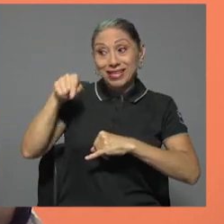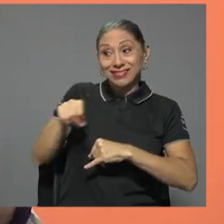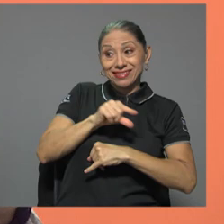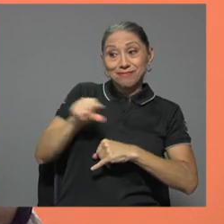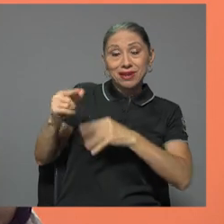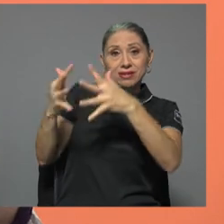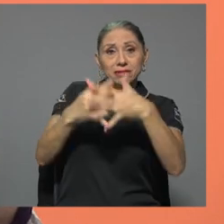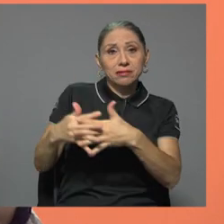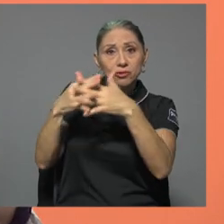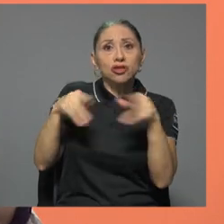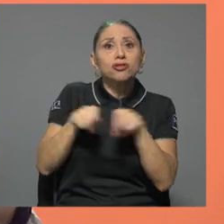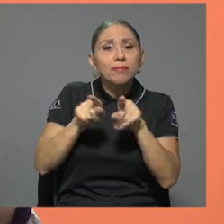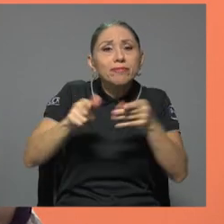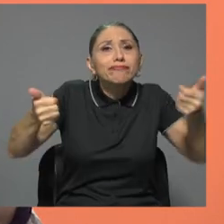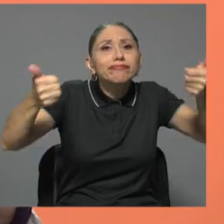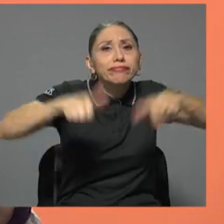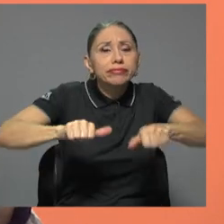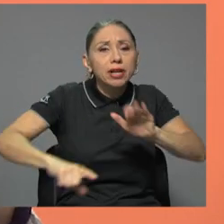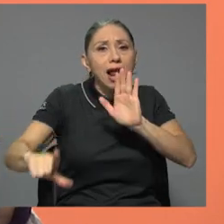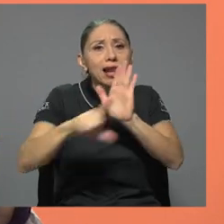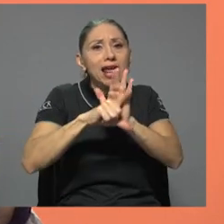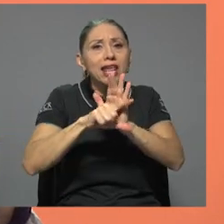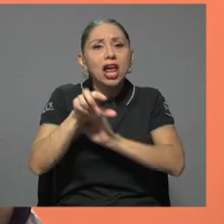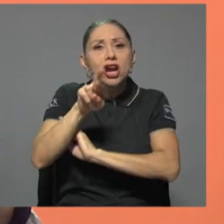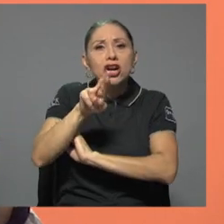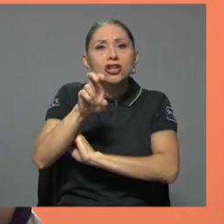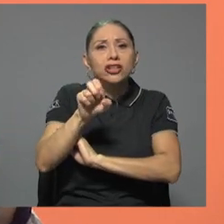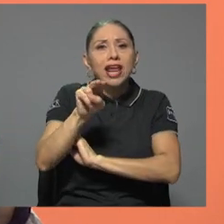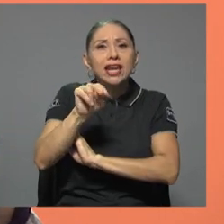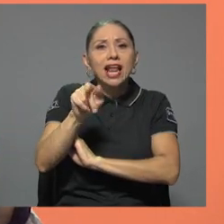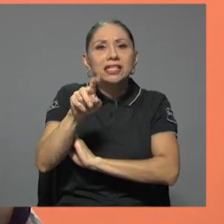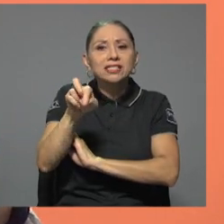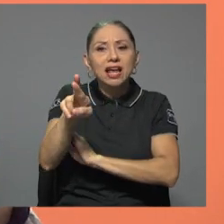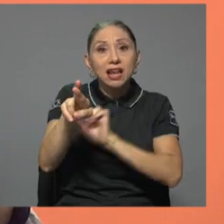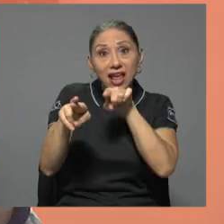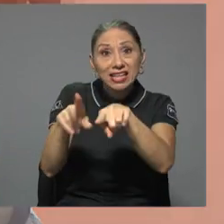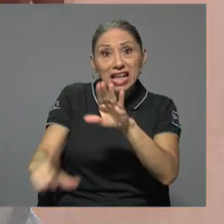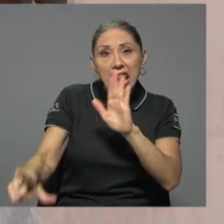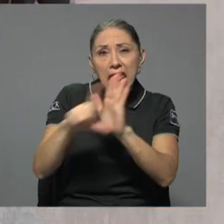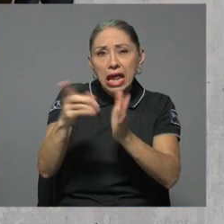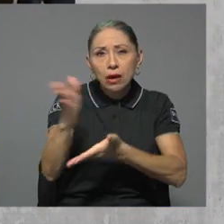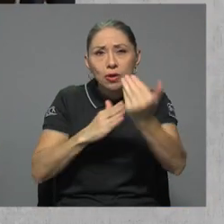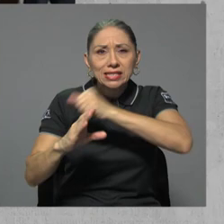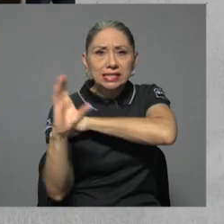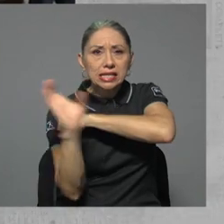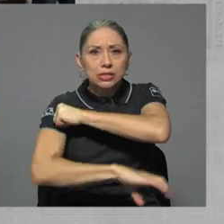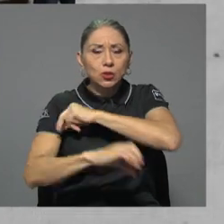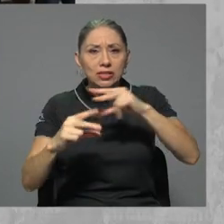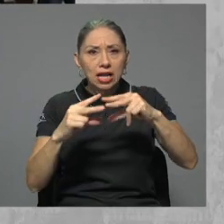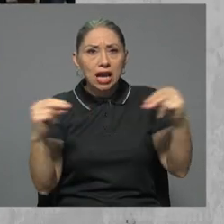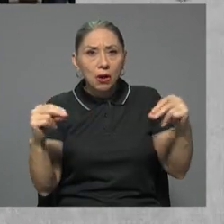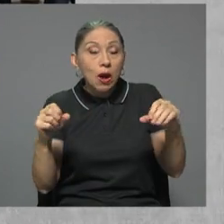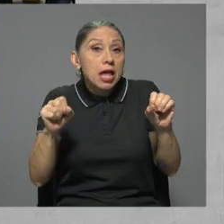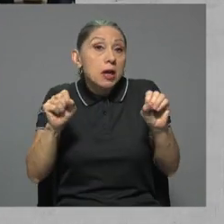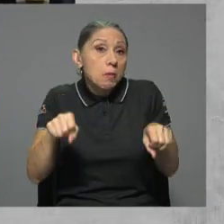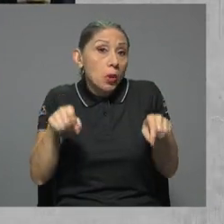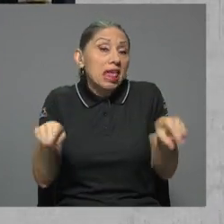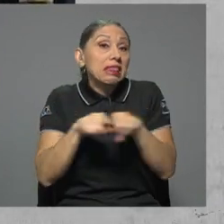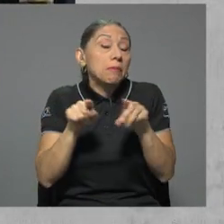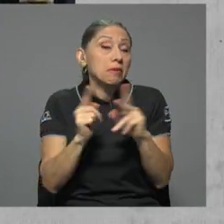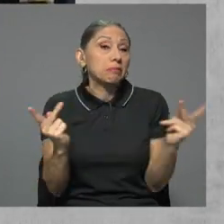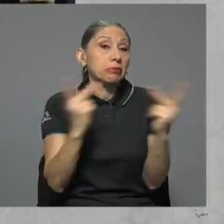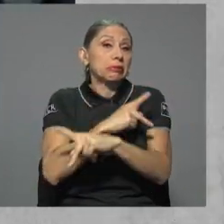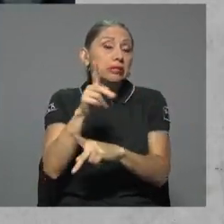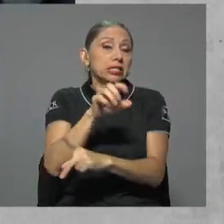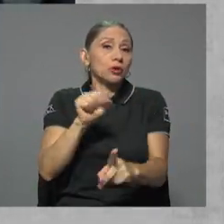anunció se aprobó la ley la ley renacer que es una ley que impone algunas tipo de sanciones a nicaragua y que podría agravar un poco más también en la situación económica